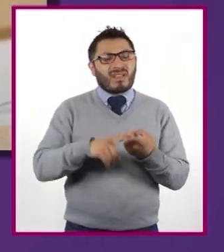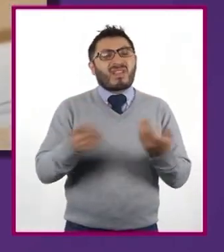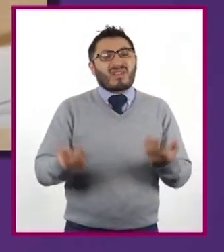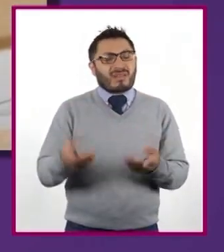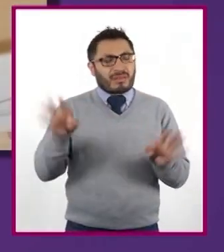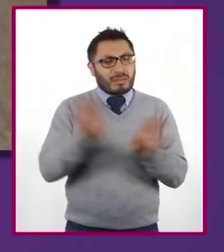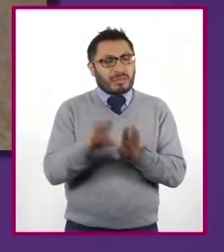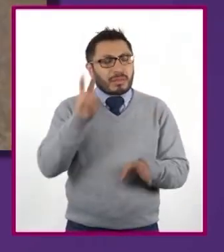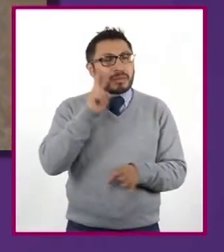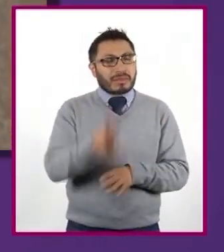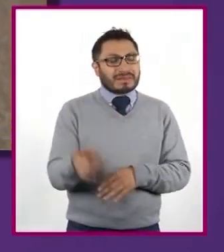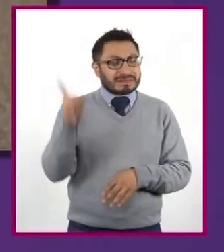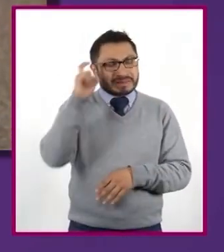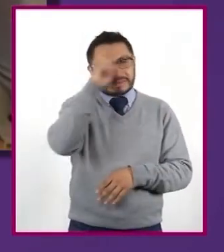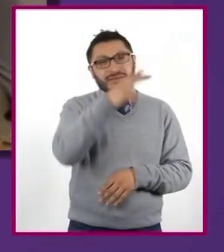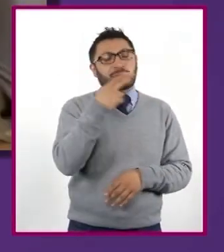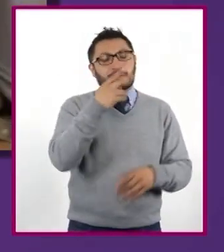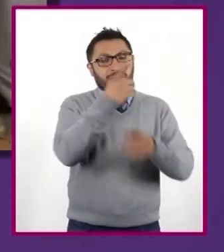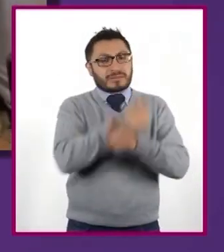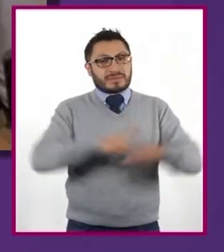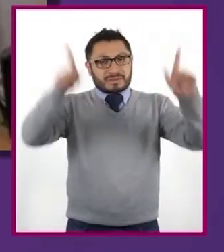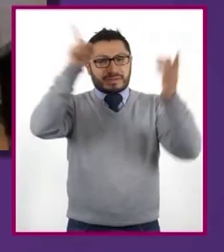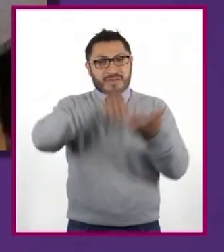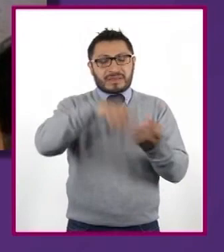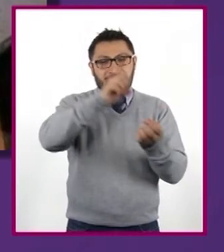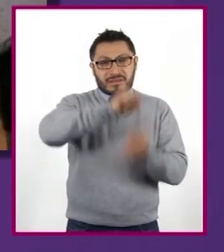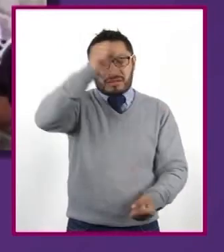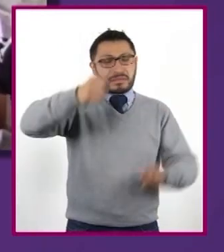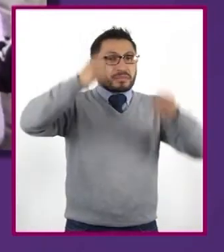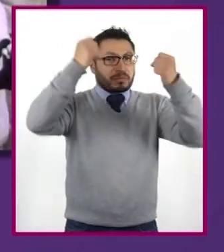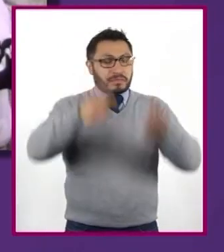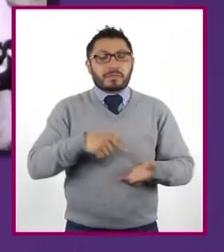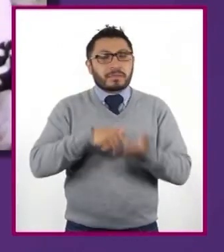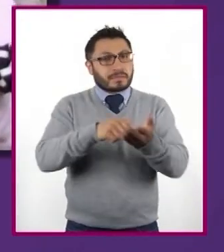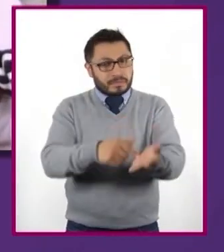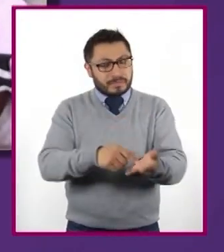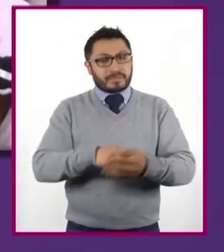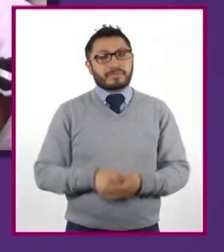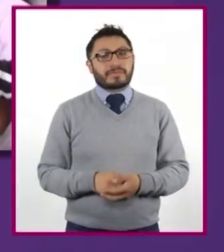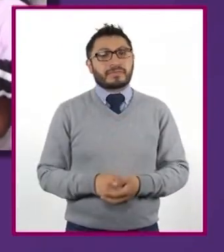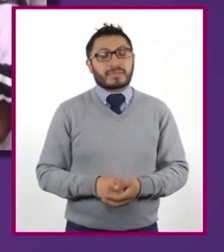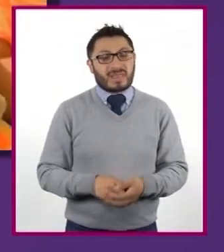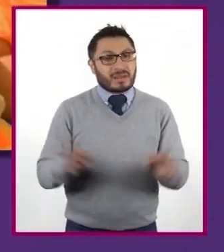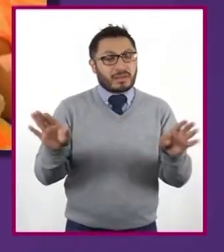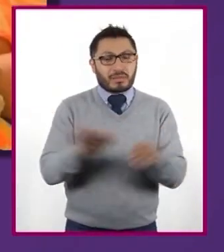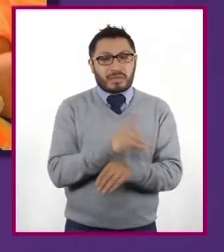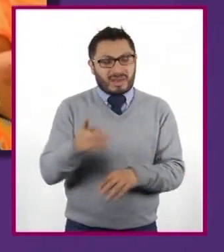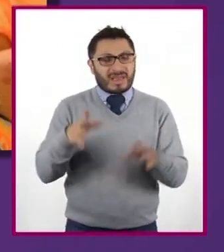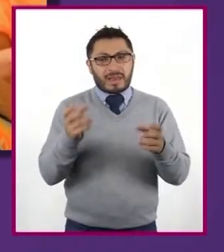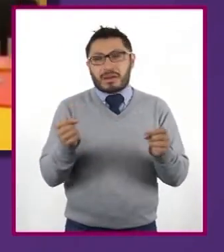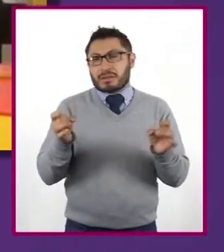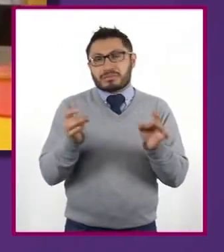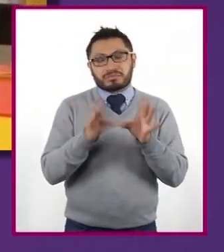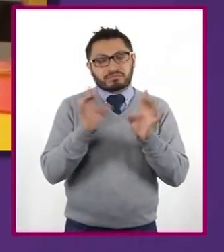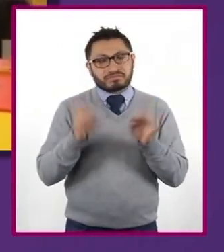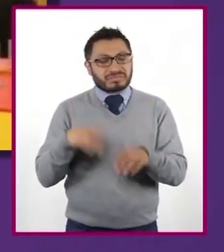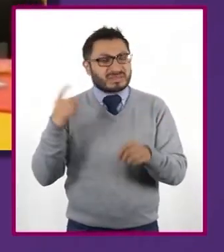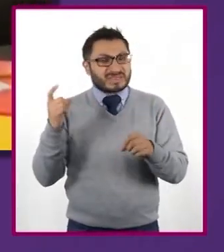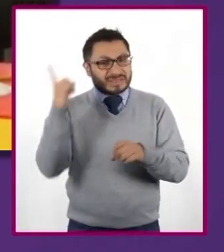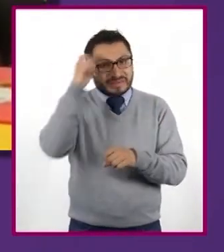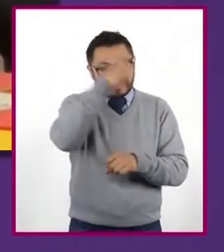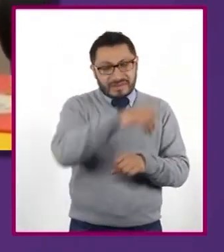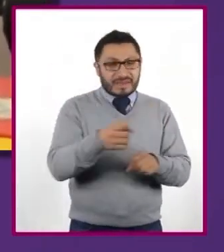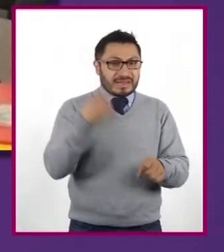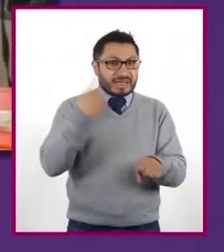difícil poder ejercer las libertades que la Constitución garantiza, por las condiciones precarias de enfermedad o violencia en que